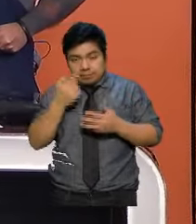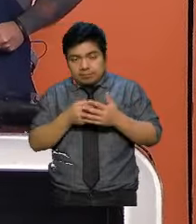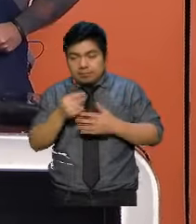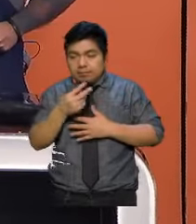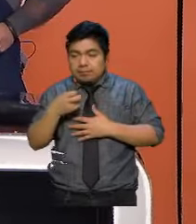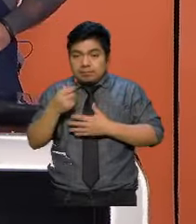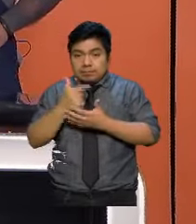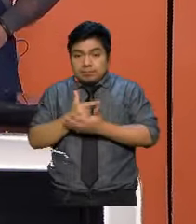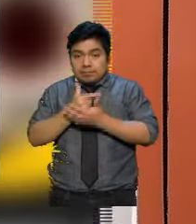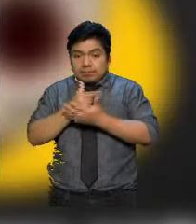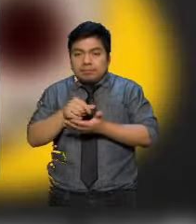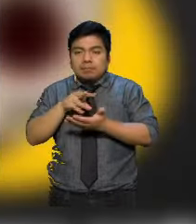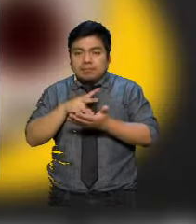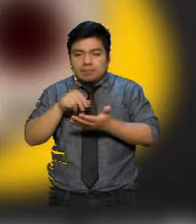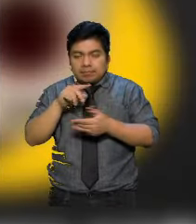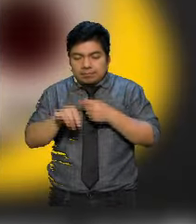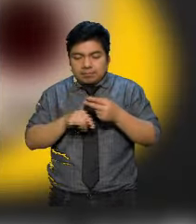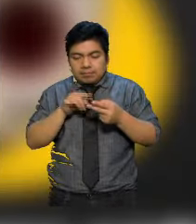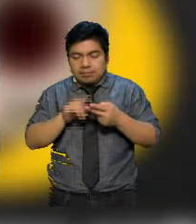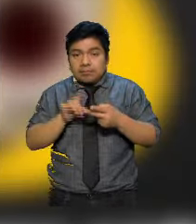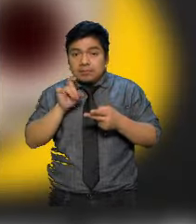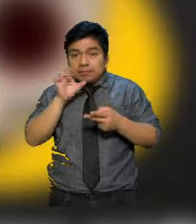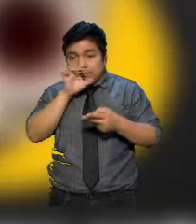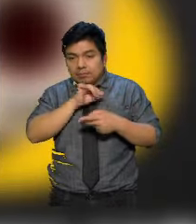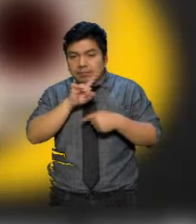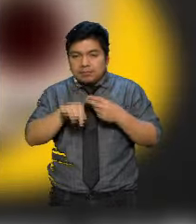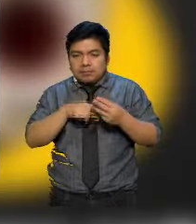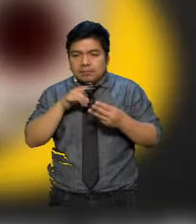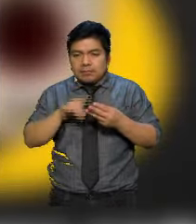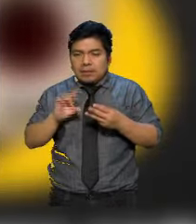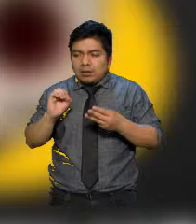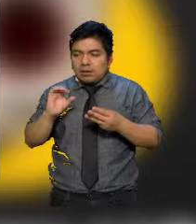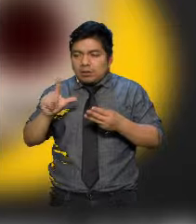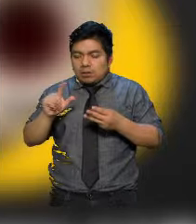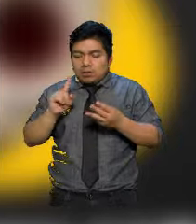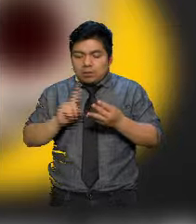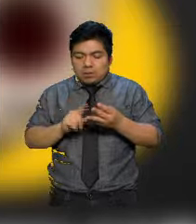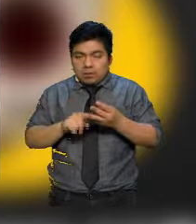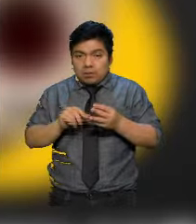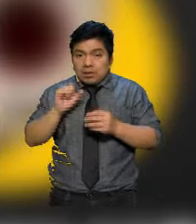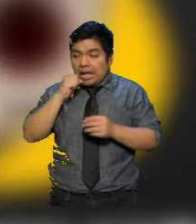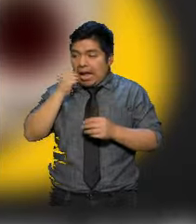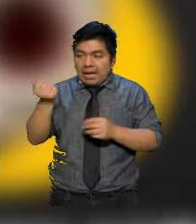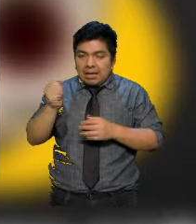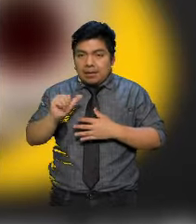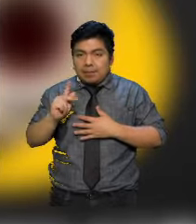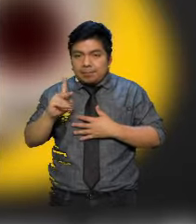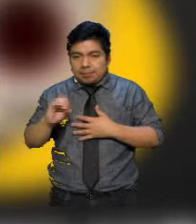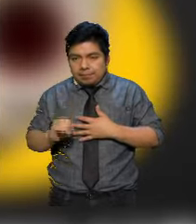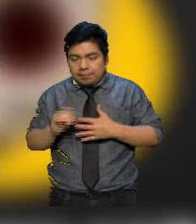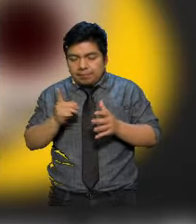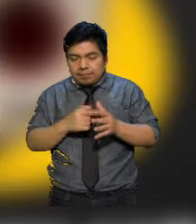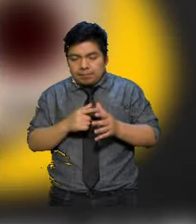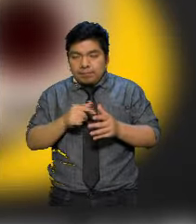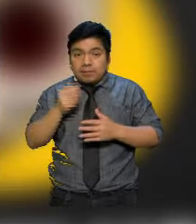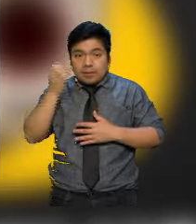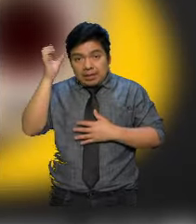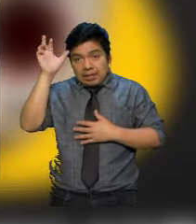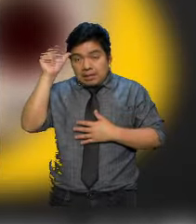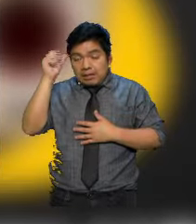200 gramos de harina de trigo. 90 gramos de agua caliente. Un cuarto de pieza de col. Una pieza de apio. Dos piezas de zanahoria. Media pieza de